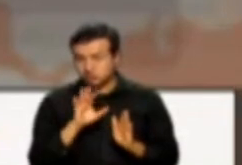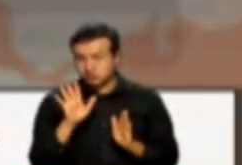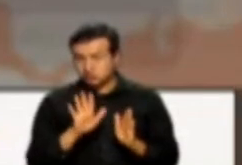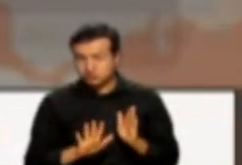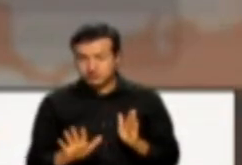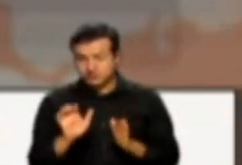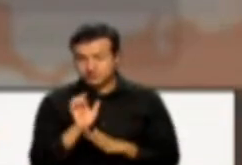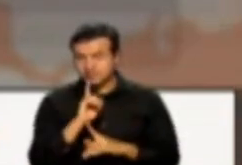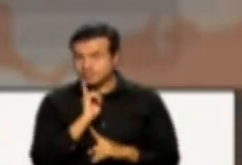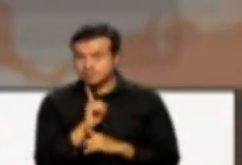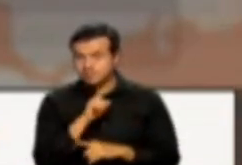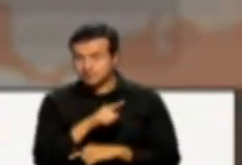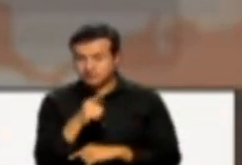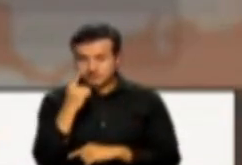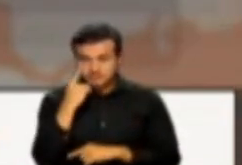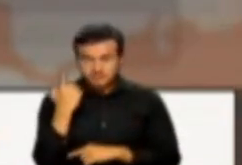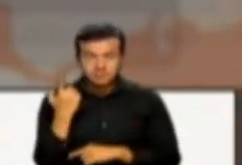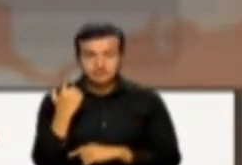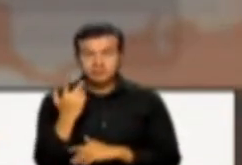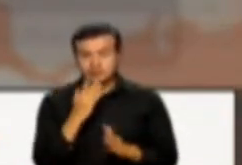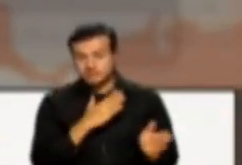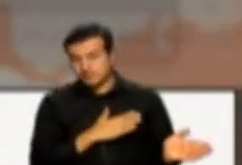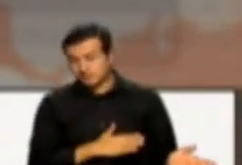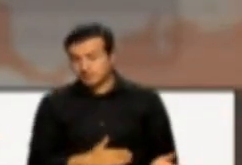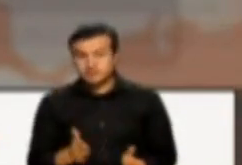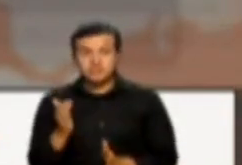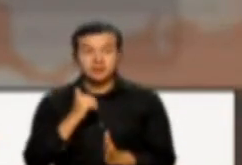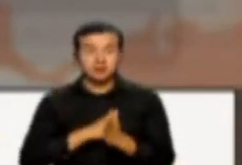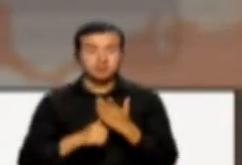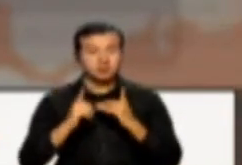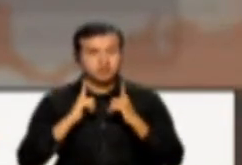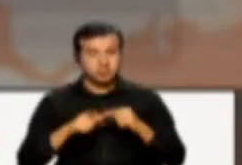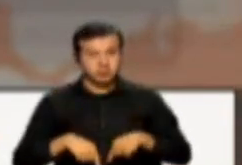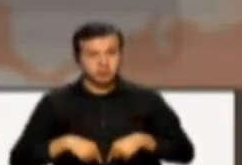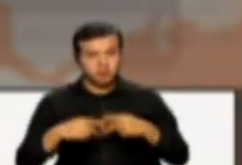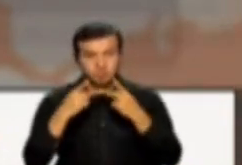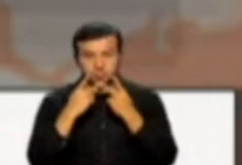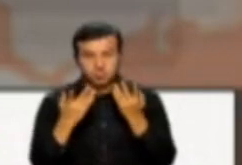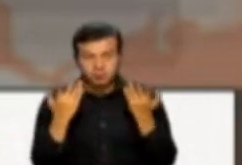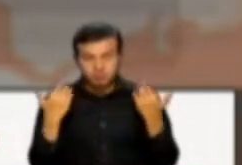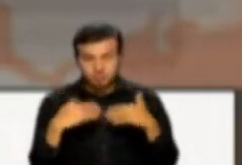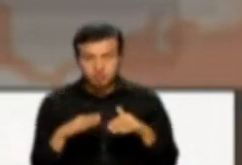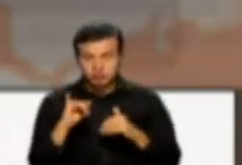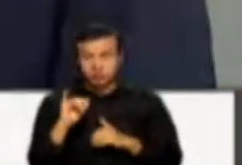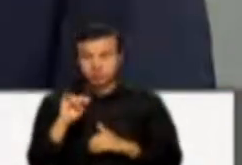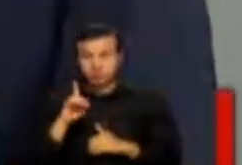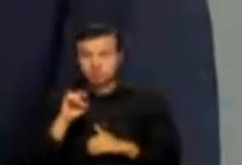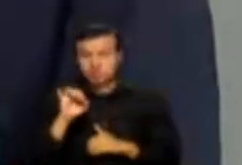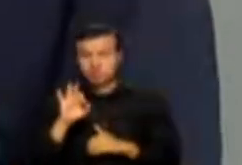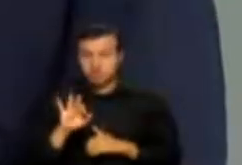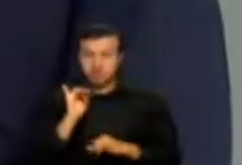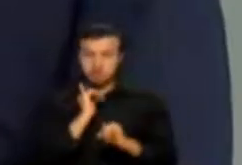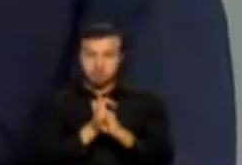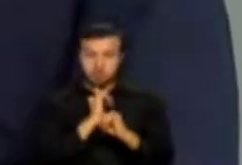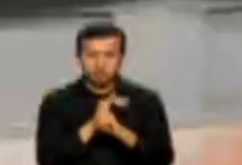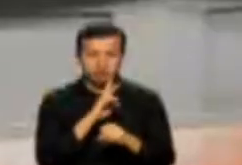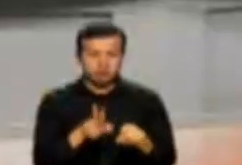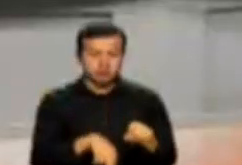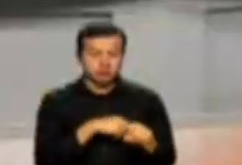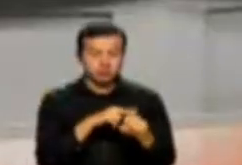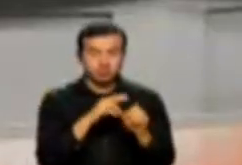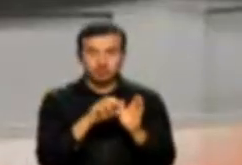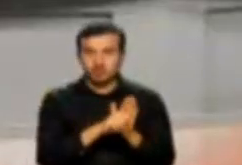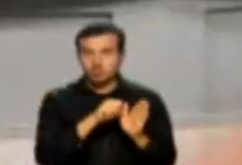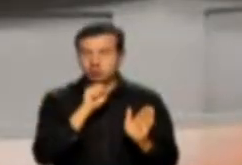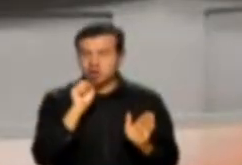el ecuador es el que pone las políticas es un organismo del ministerio de salud pública entonces sin dote instituto que es instituto nacional de donación